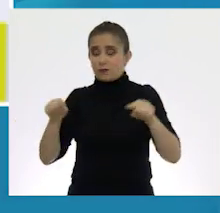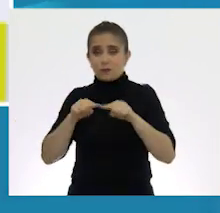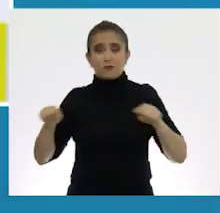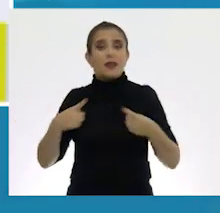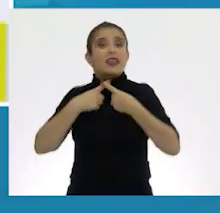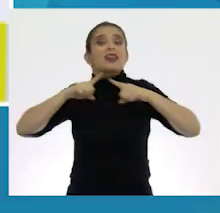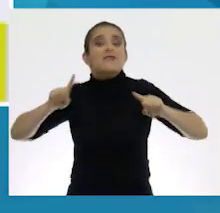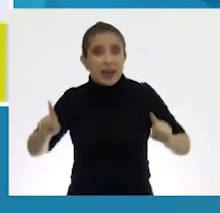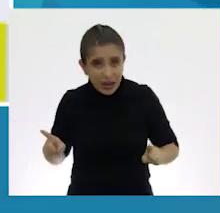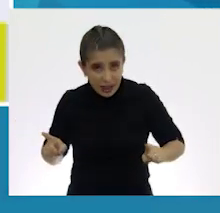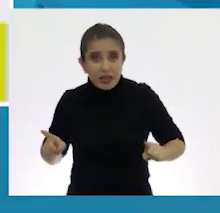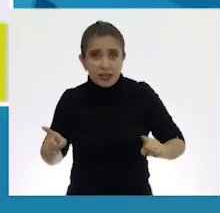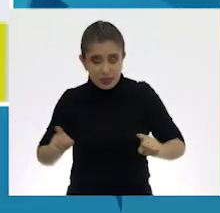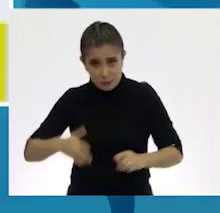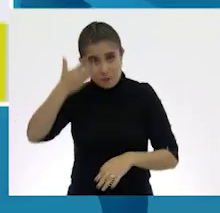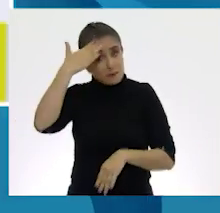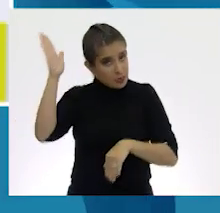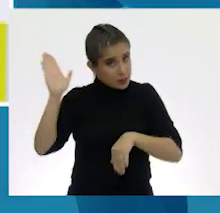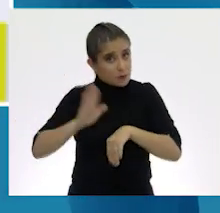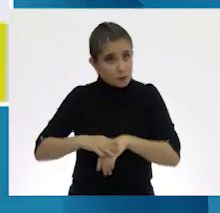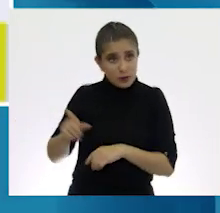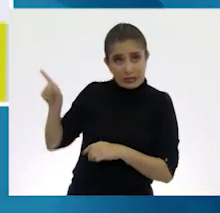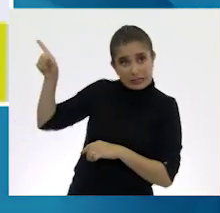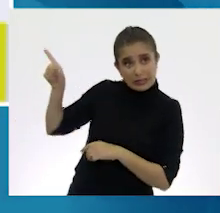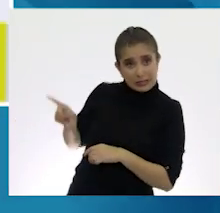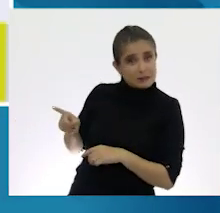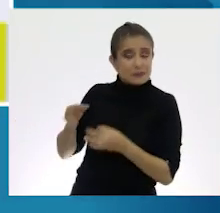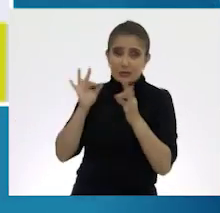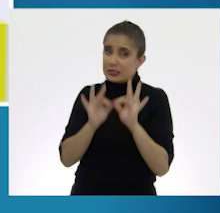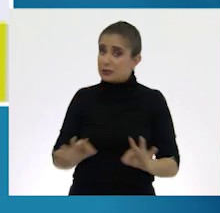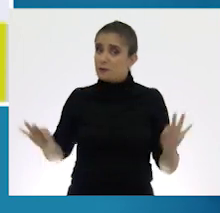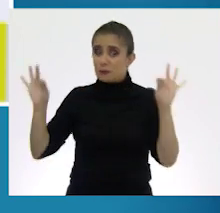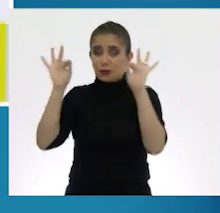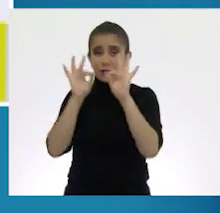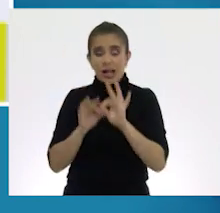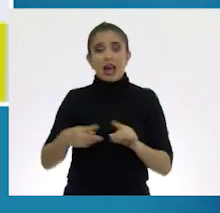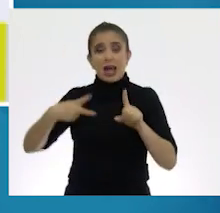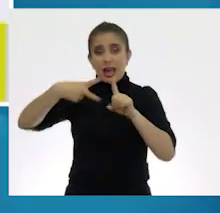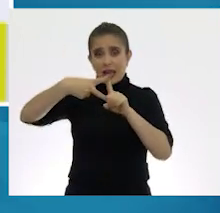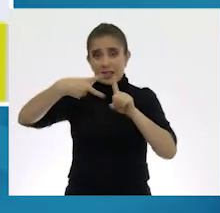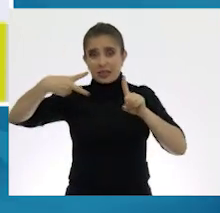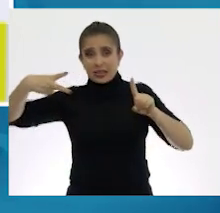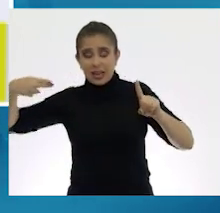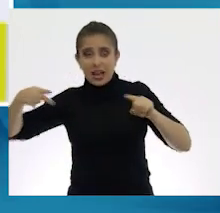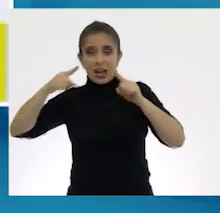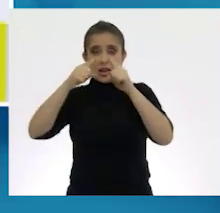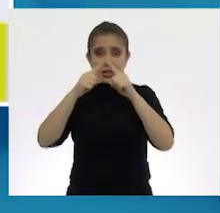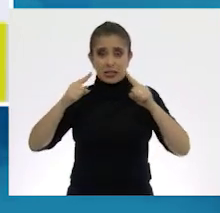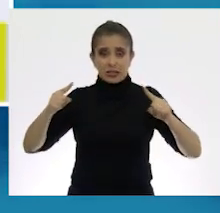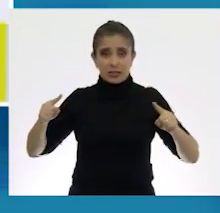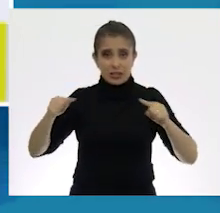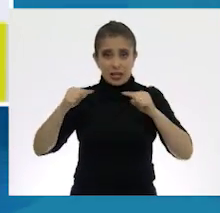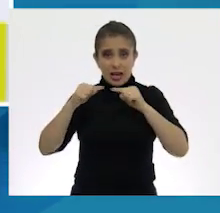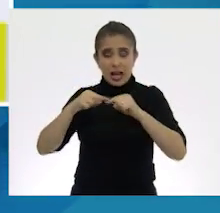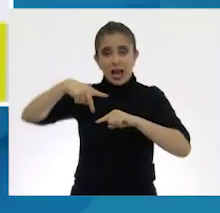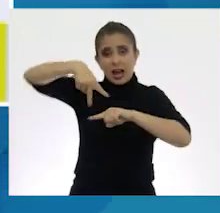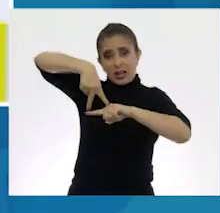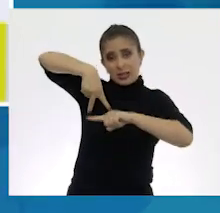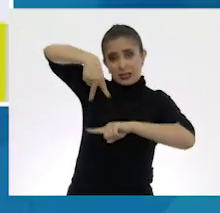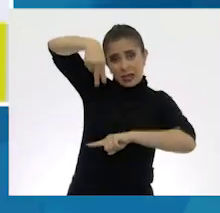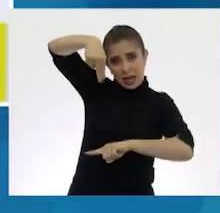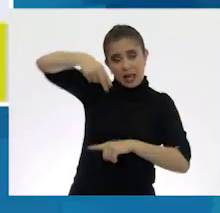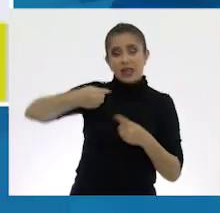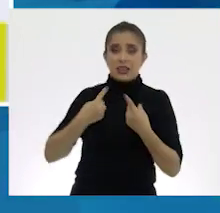Grábenselo bien en casa porque es básico para el tema de los triángulos. Manejar esta información es fundamental. Y otro aspecto